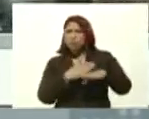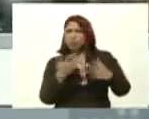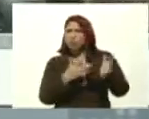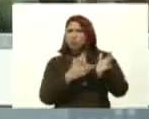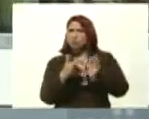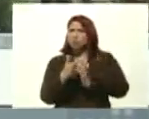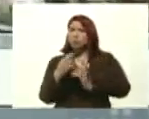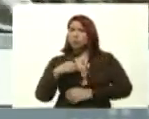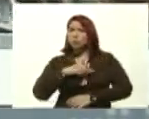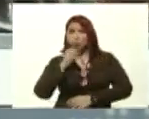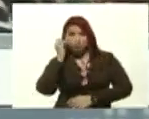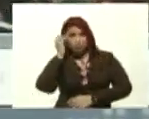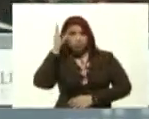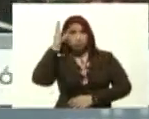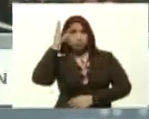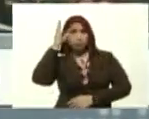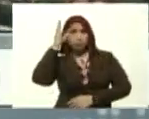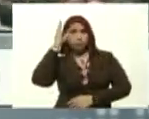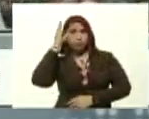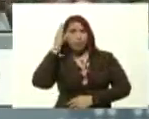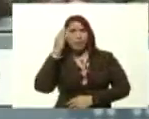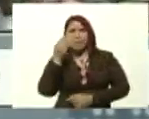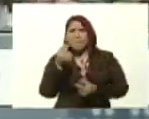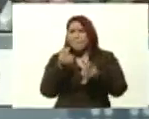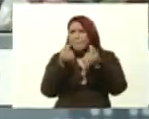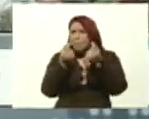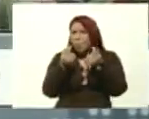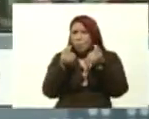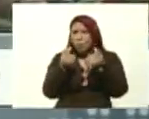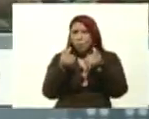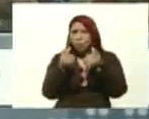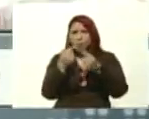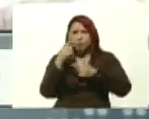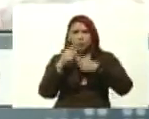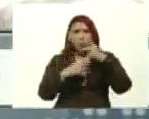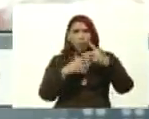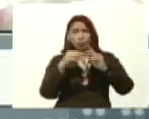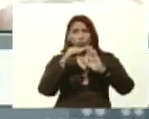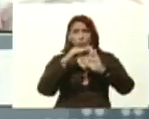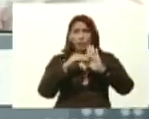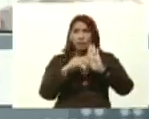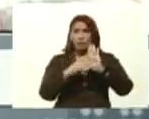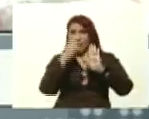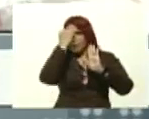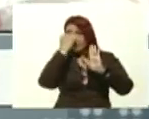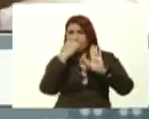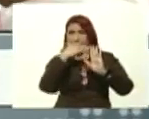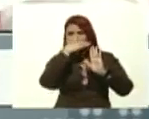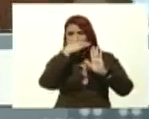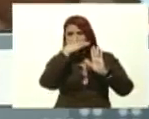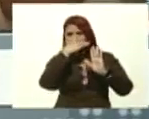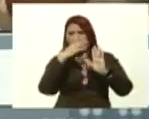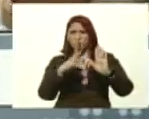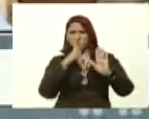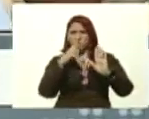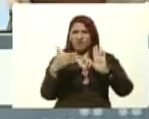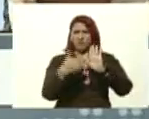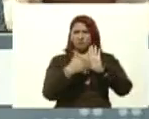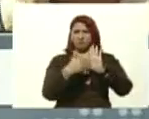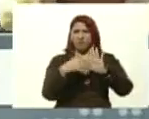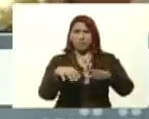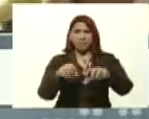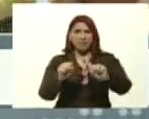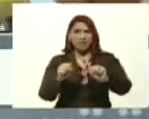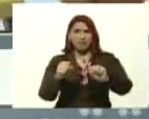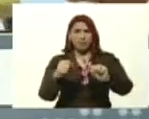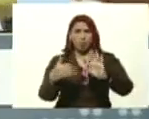Porque somos capaces, con muy poquito, producto de las medidas criminales y crueles del imperialismo, con muy